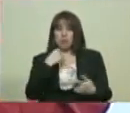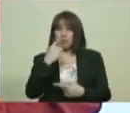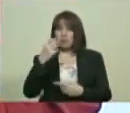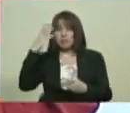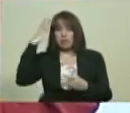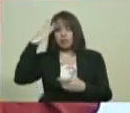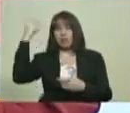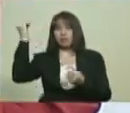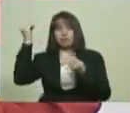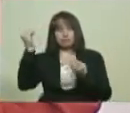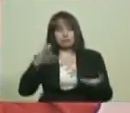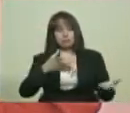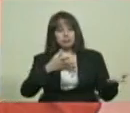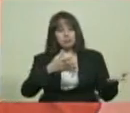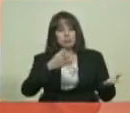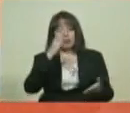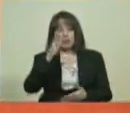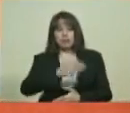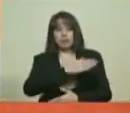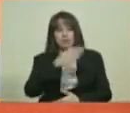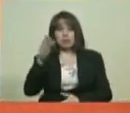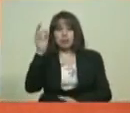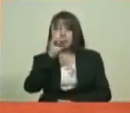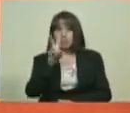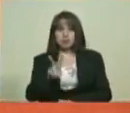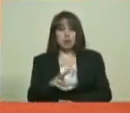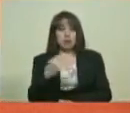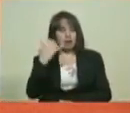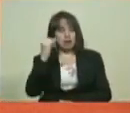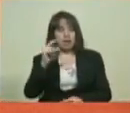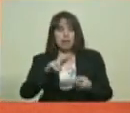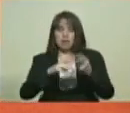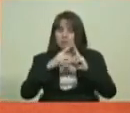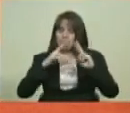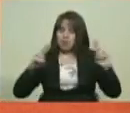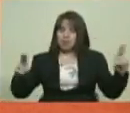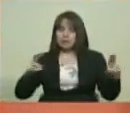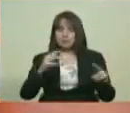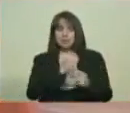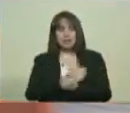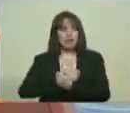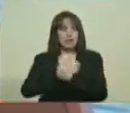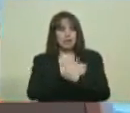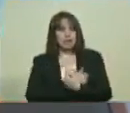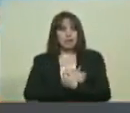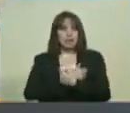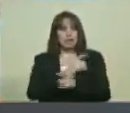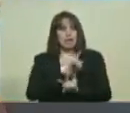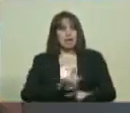bendita Venezuela, que estás en paz, querida y amada patria.